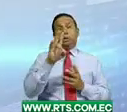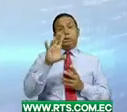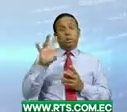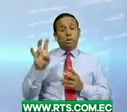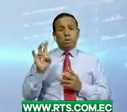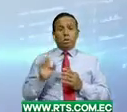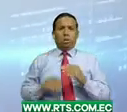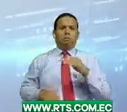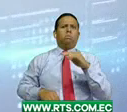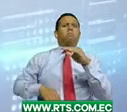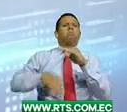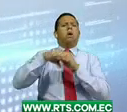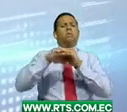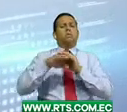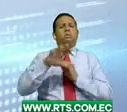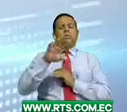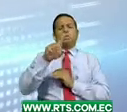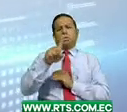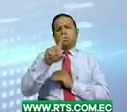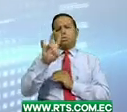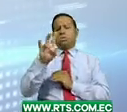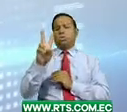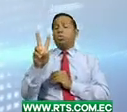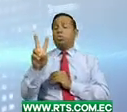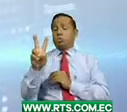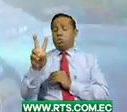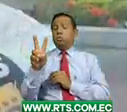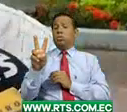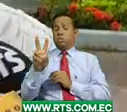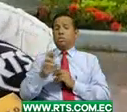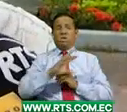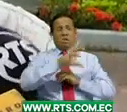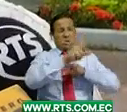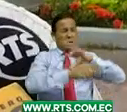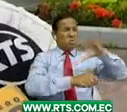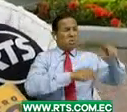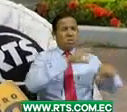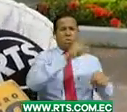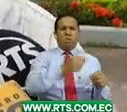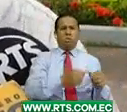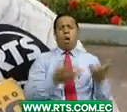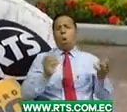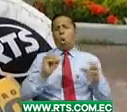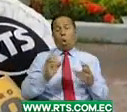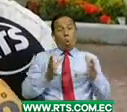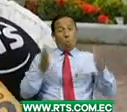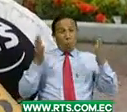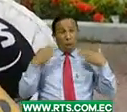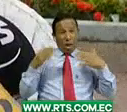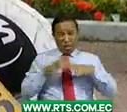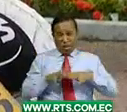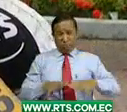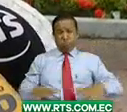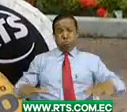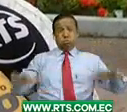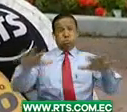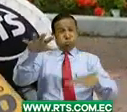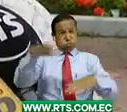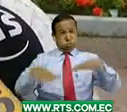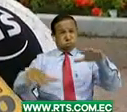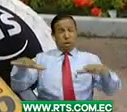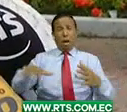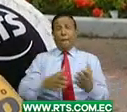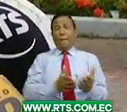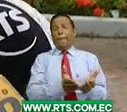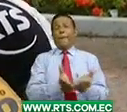a 172 en 2019. Podríamos hablar del Golfo de Guayaquil, que es inmenso.